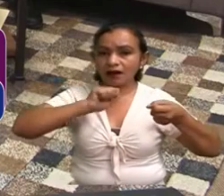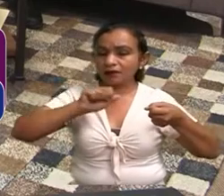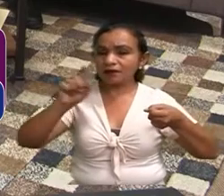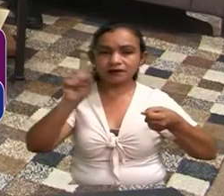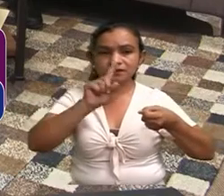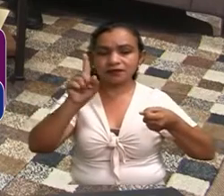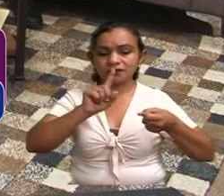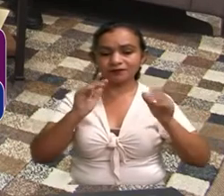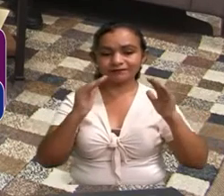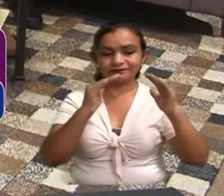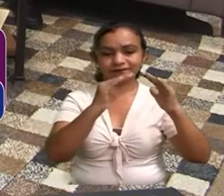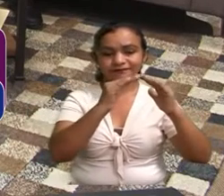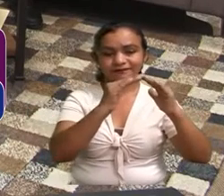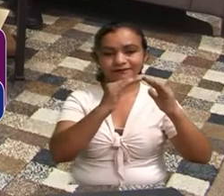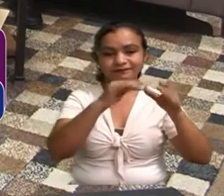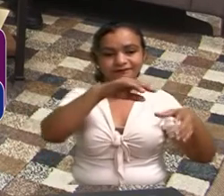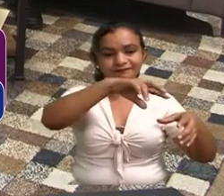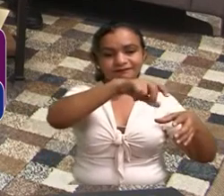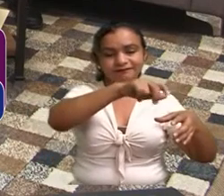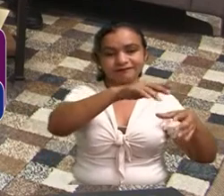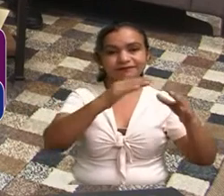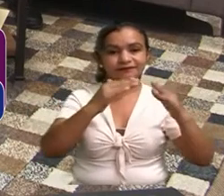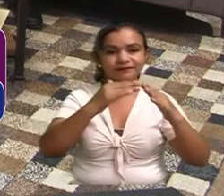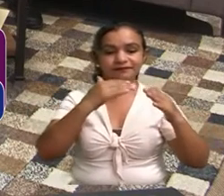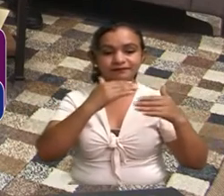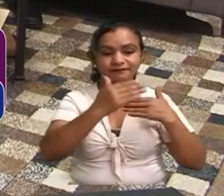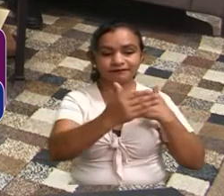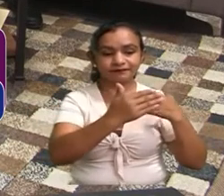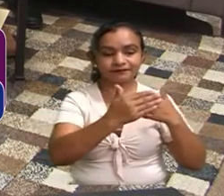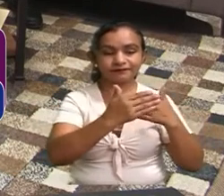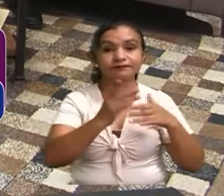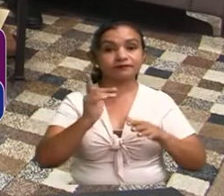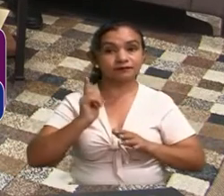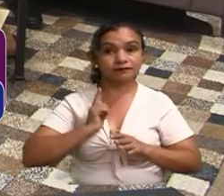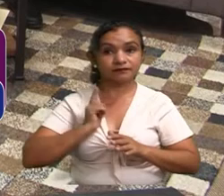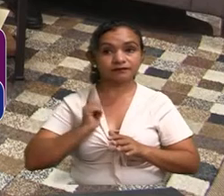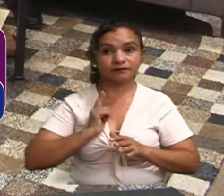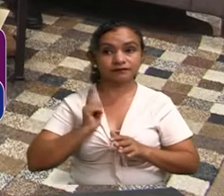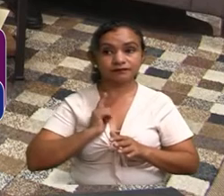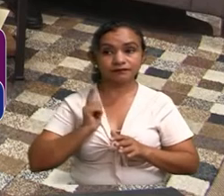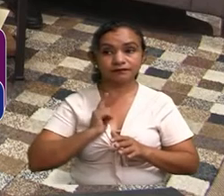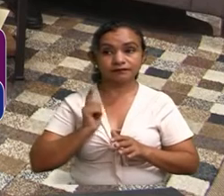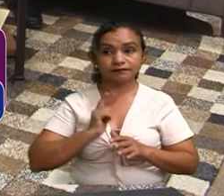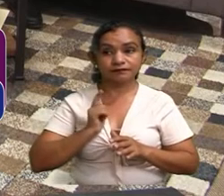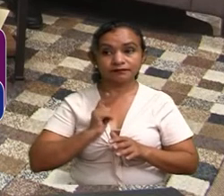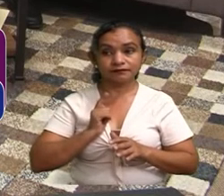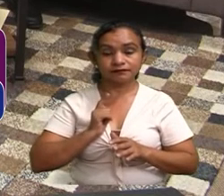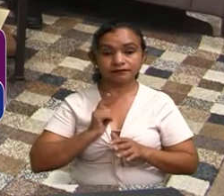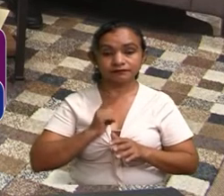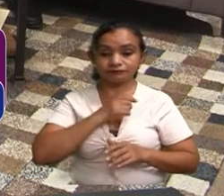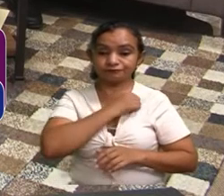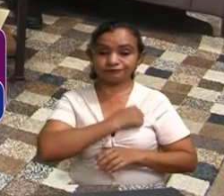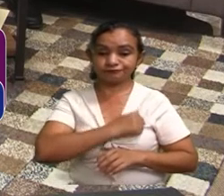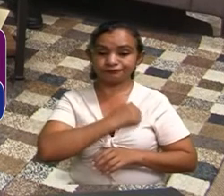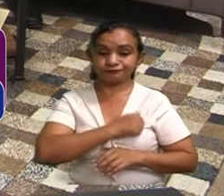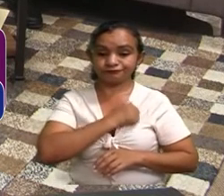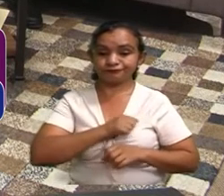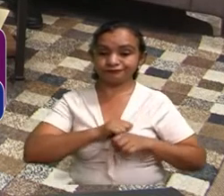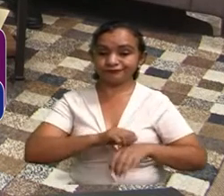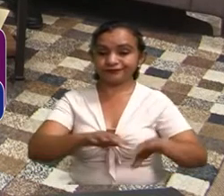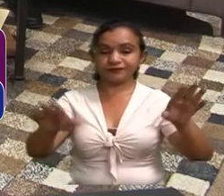agua, sino que ahora lo tienen ahí, y tienen la conciencia de que ya no tiene que haber defecación al aire libre, tienen